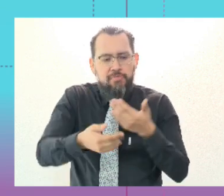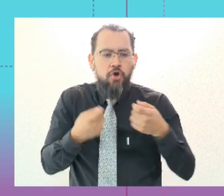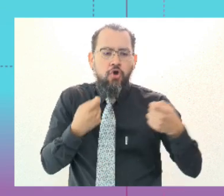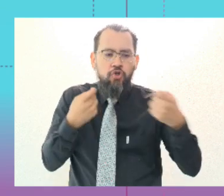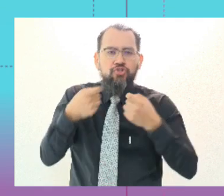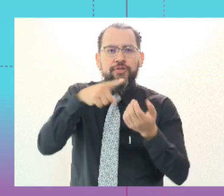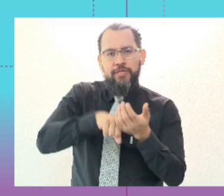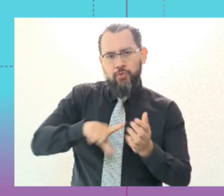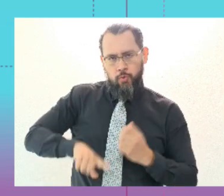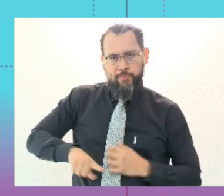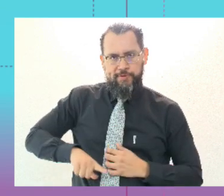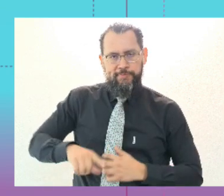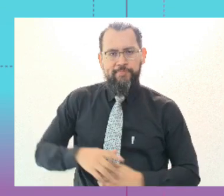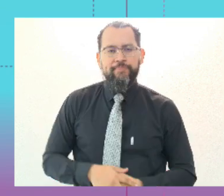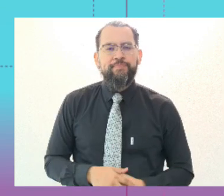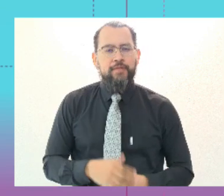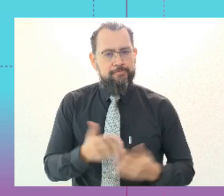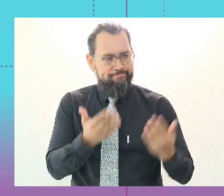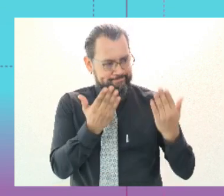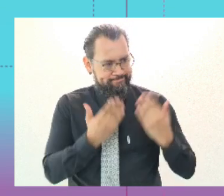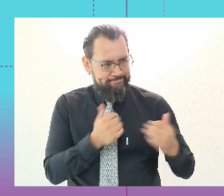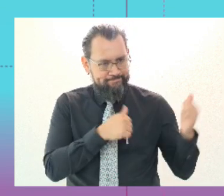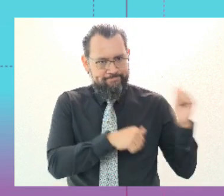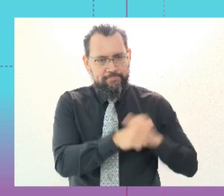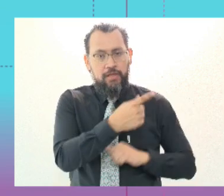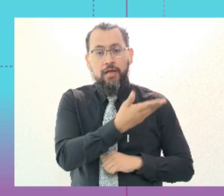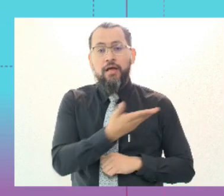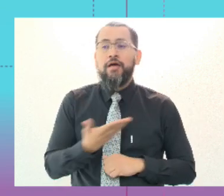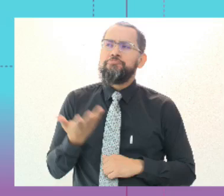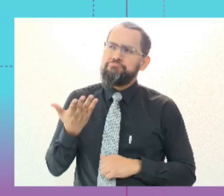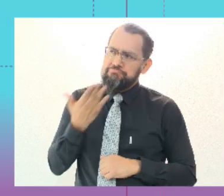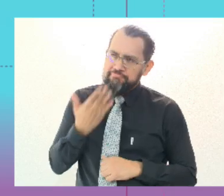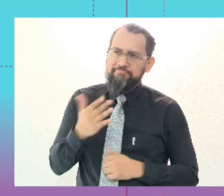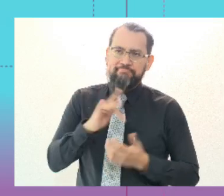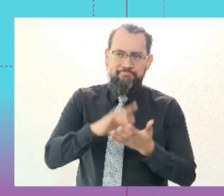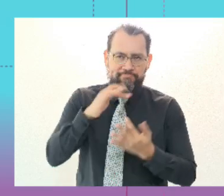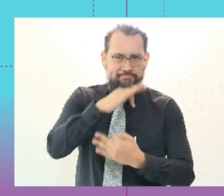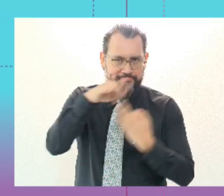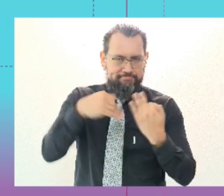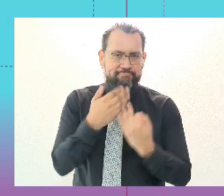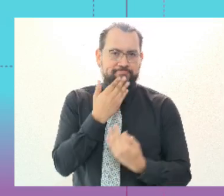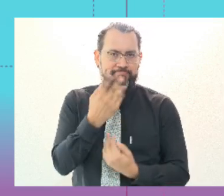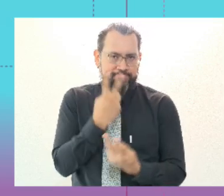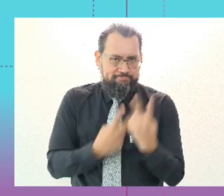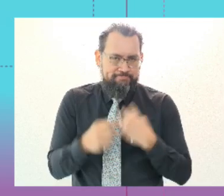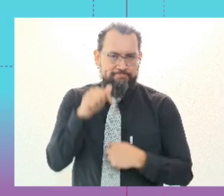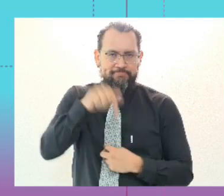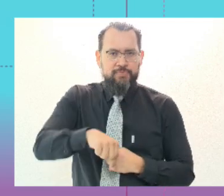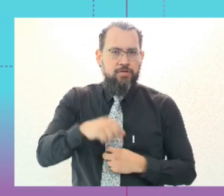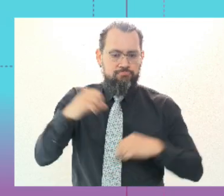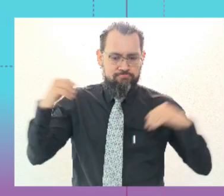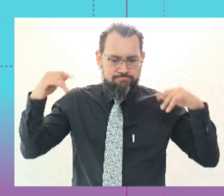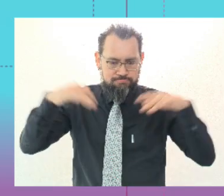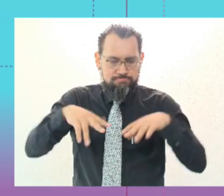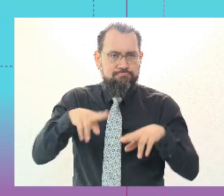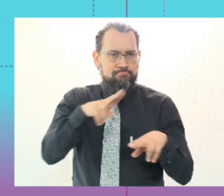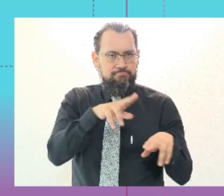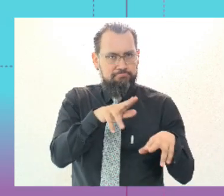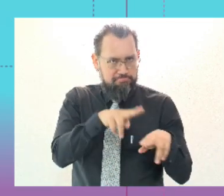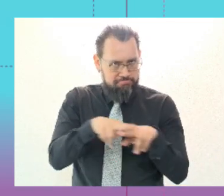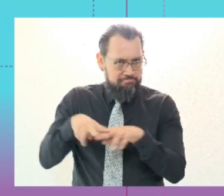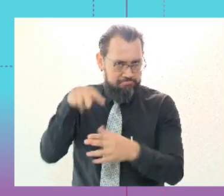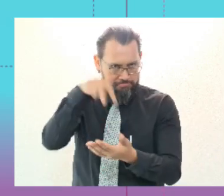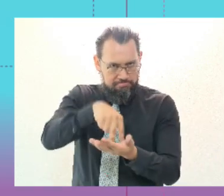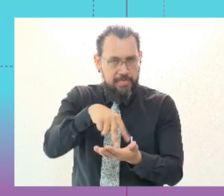Adelante, por favor. Muchas gracias. Bienvenidos, bienvenidas a todas las personas que nos acompañan aquí presencialmente y por las redes sociales